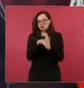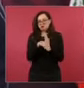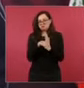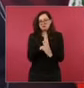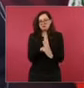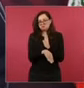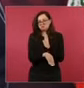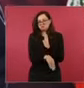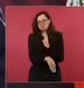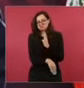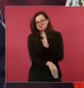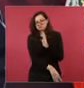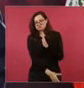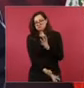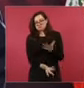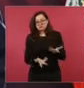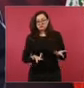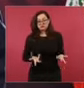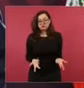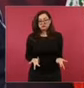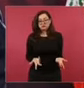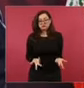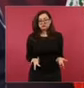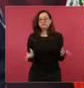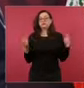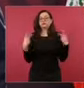El pueblo votó